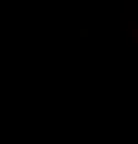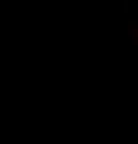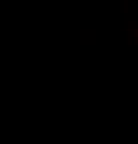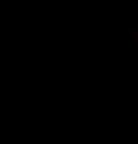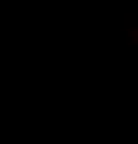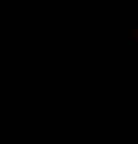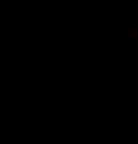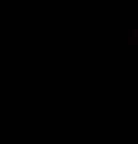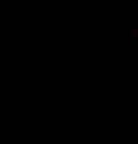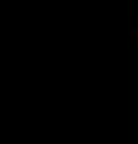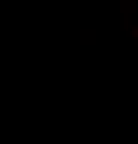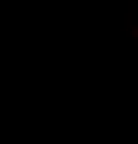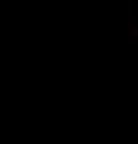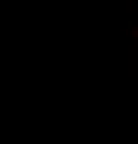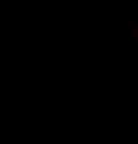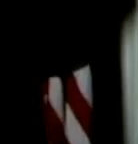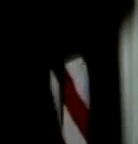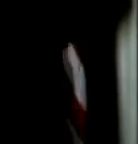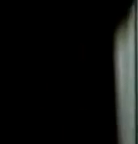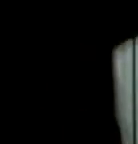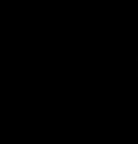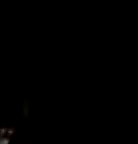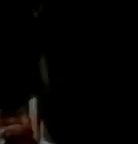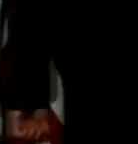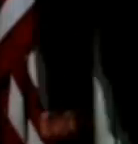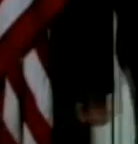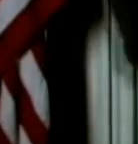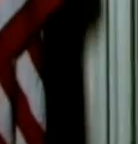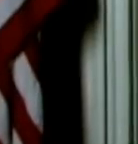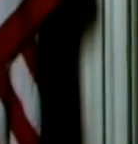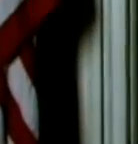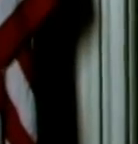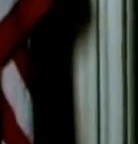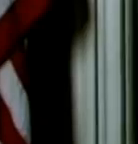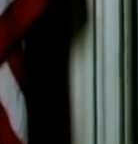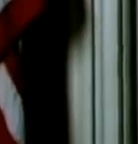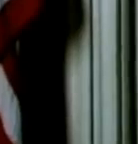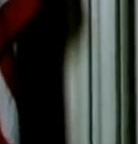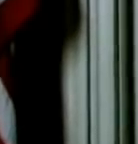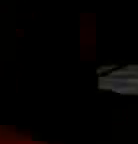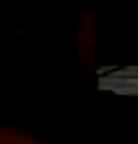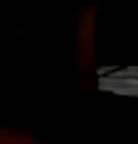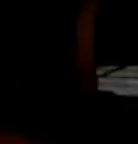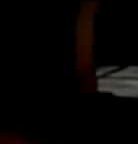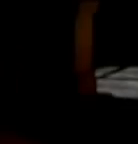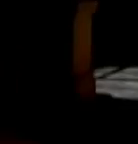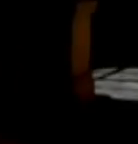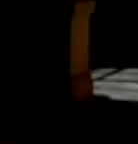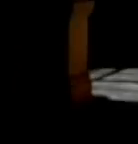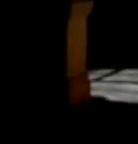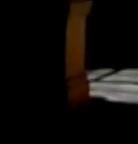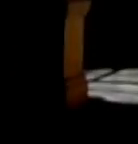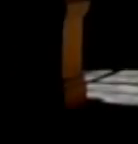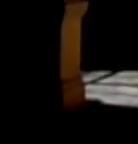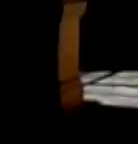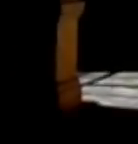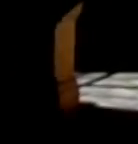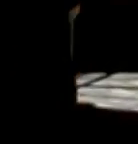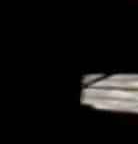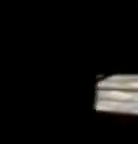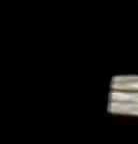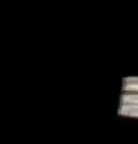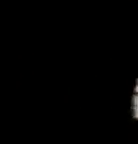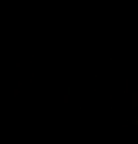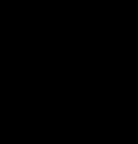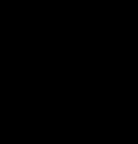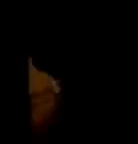Albert Einstein escribió una carta fatídica al presidente estadounidense Franklin Roosevelt. Señor, el